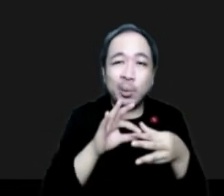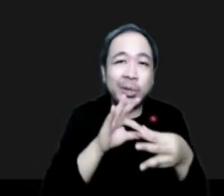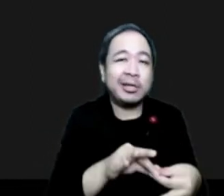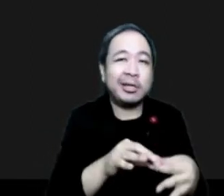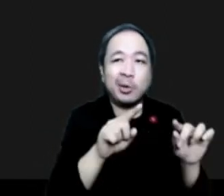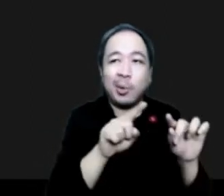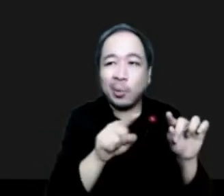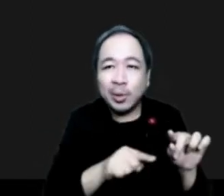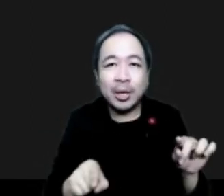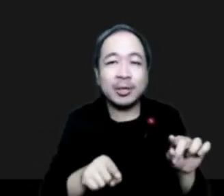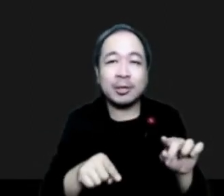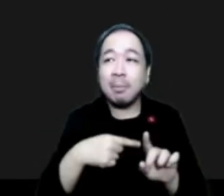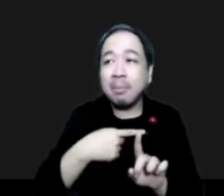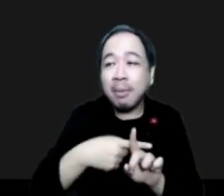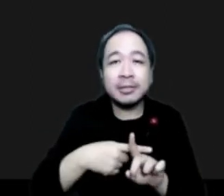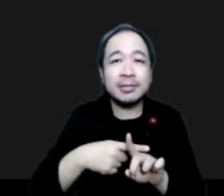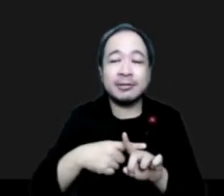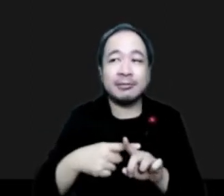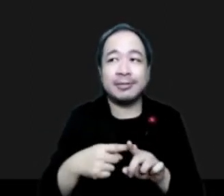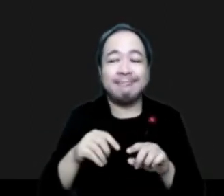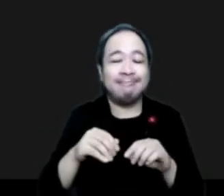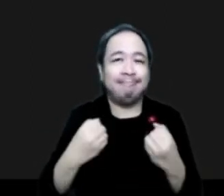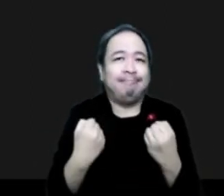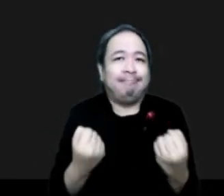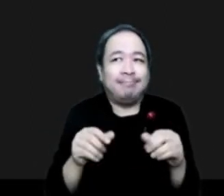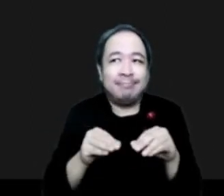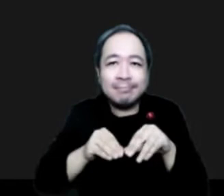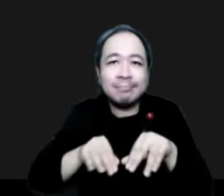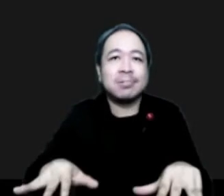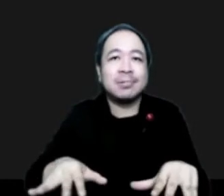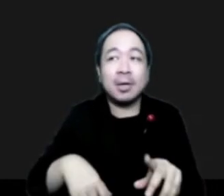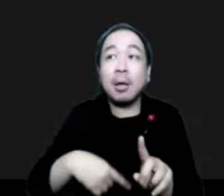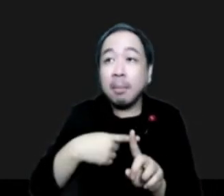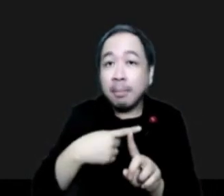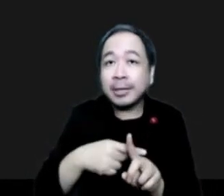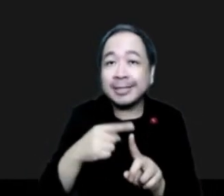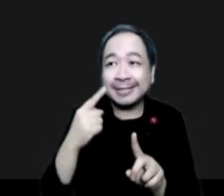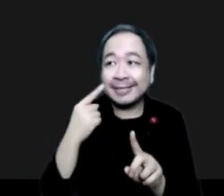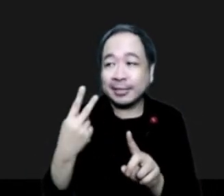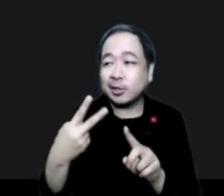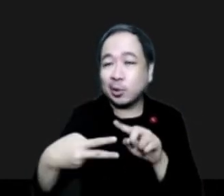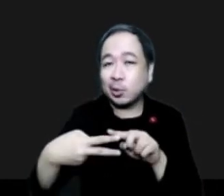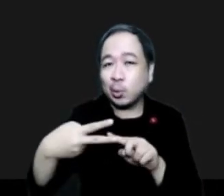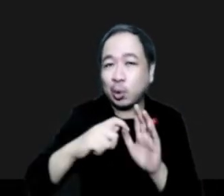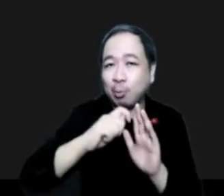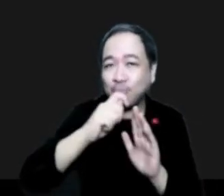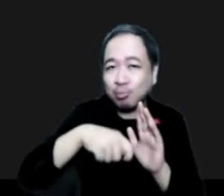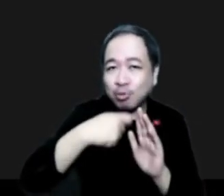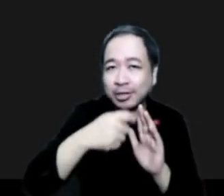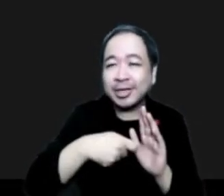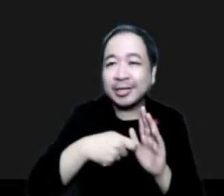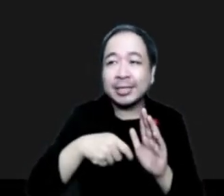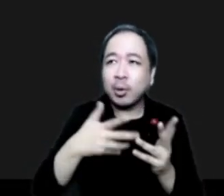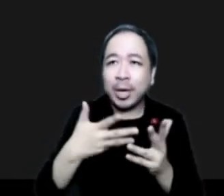proyectos, como es el proyecto de descargas eléctricas, que fue un proyecto en principio pensado para